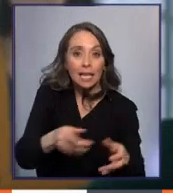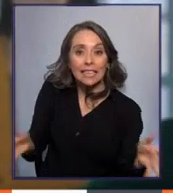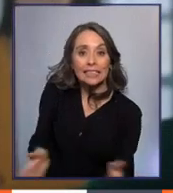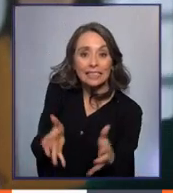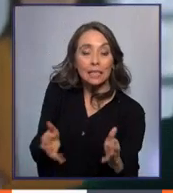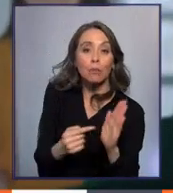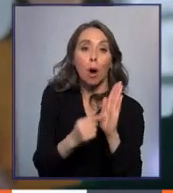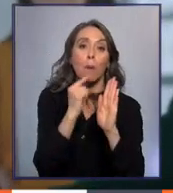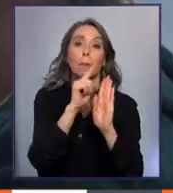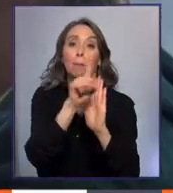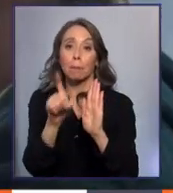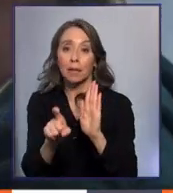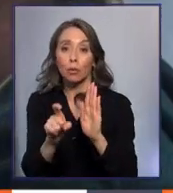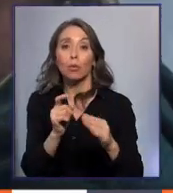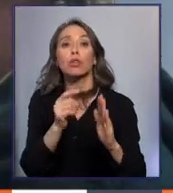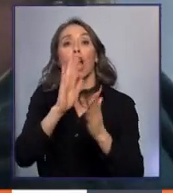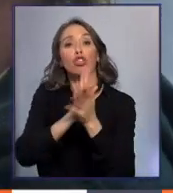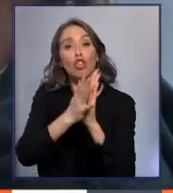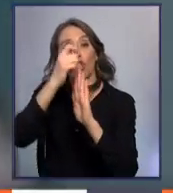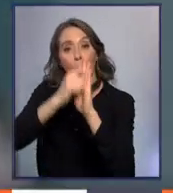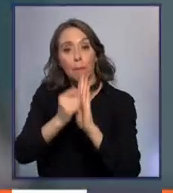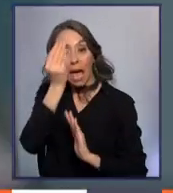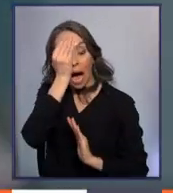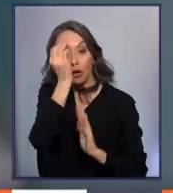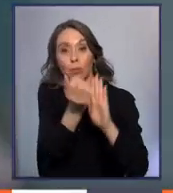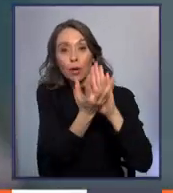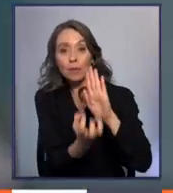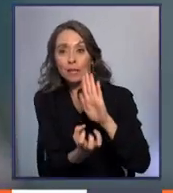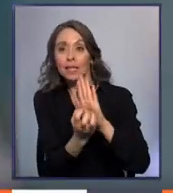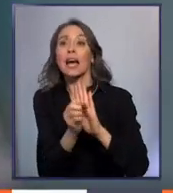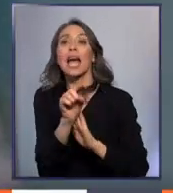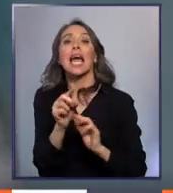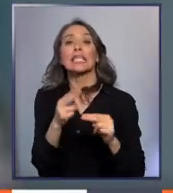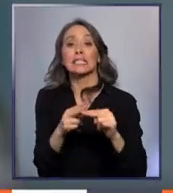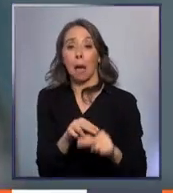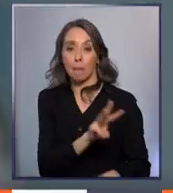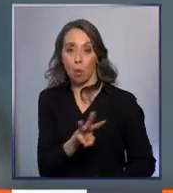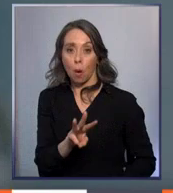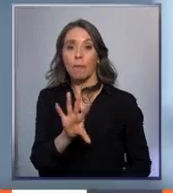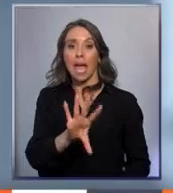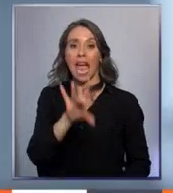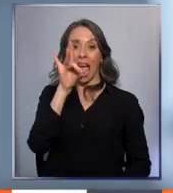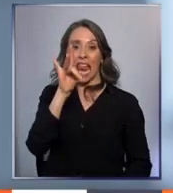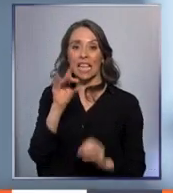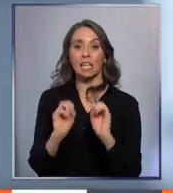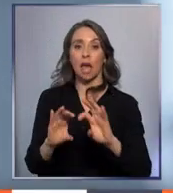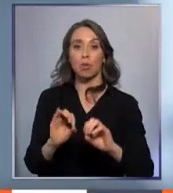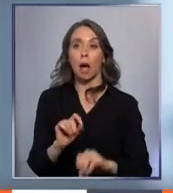estará disponible durante todo agosto en el sitio web eligeeducar.cl.